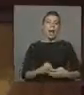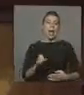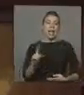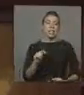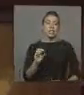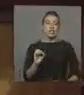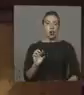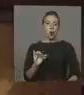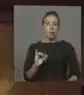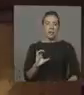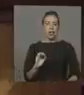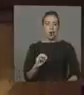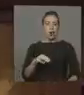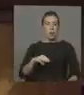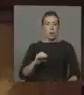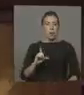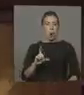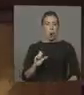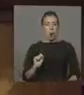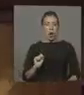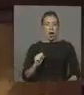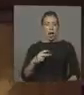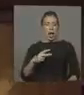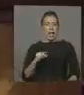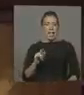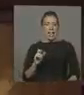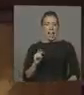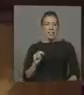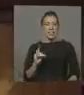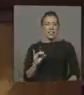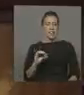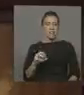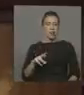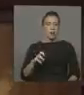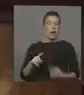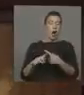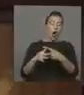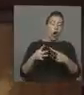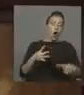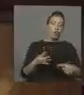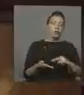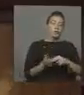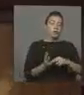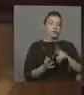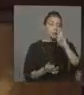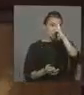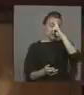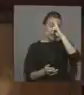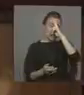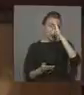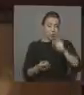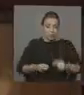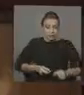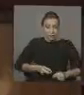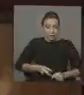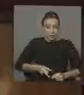ectópico, mola hidatidiforme, otros productos anómalos de la